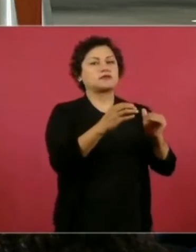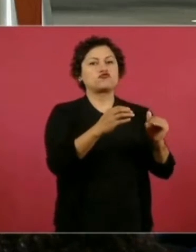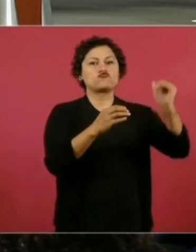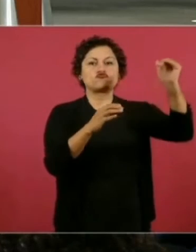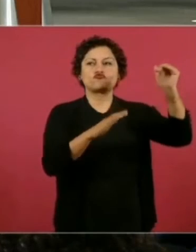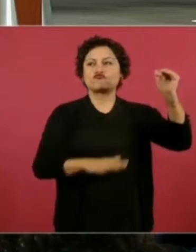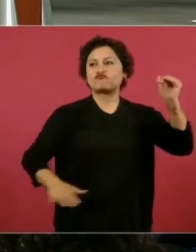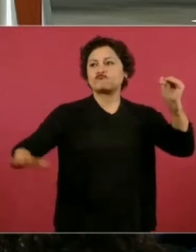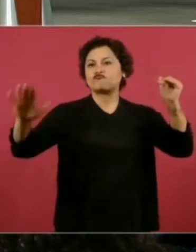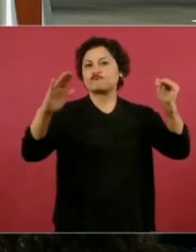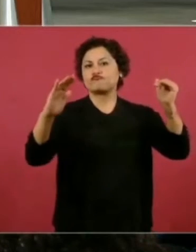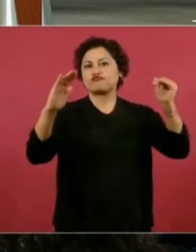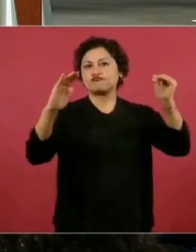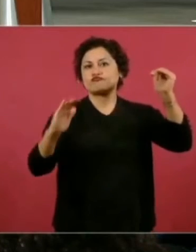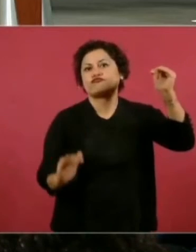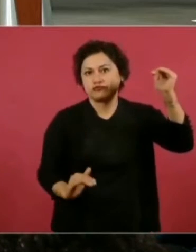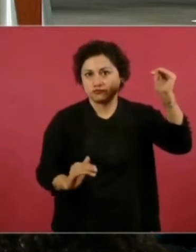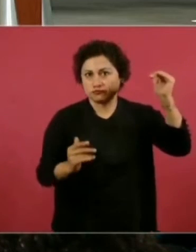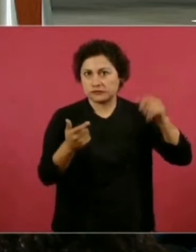se aumentó el salario.